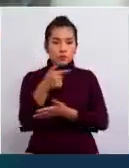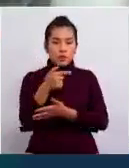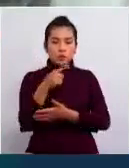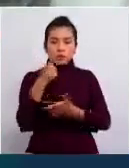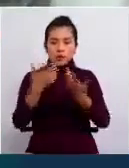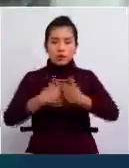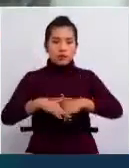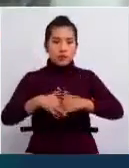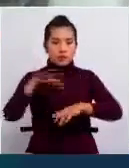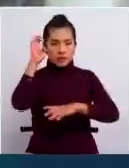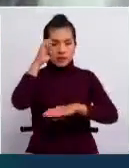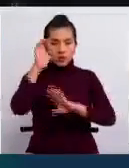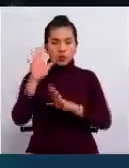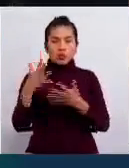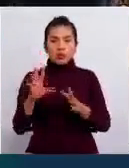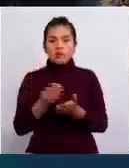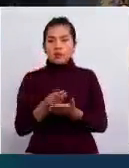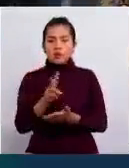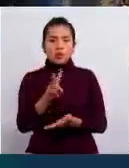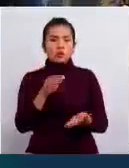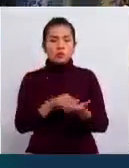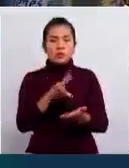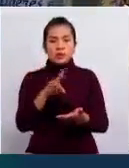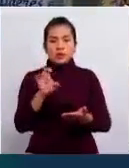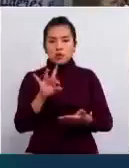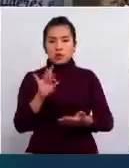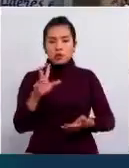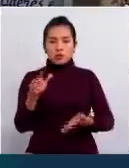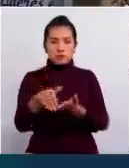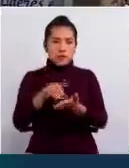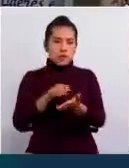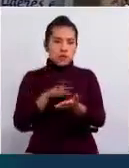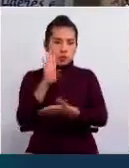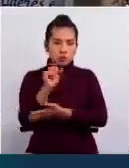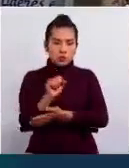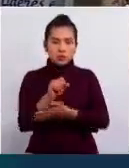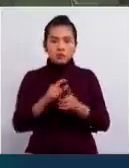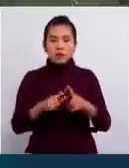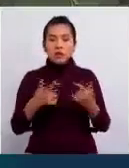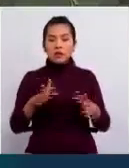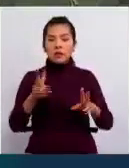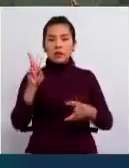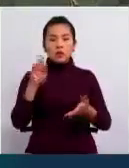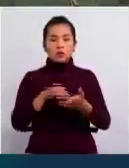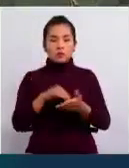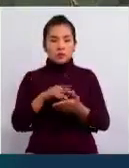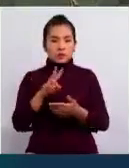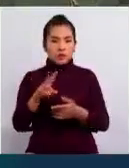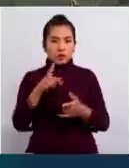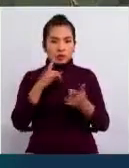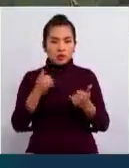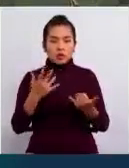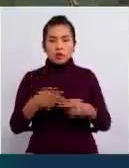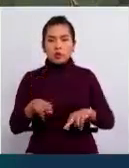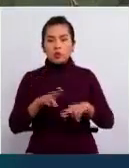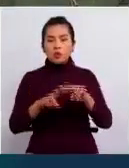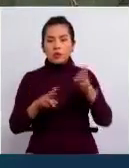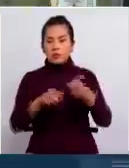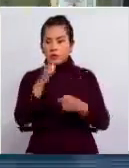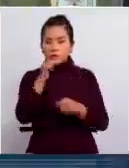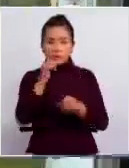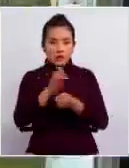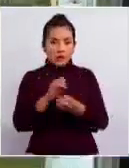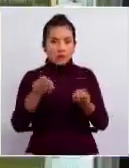Estado generaron 2.873 millones bolivianos en utilidades, mientras que en el periodo 2020, durante el gobierno de facto, se